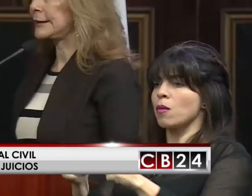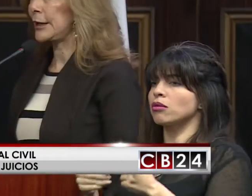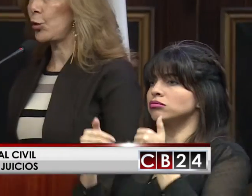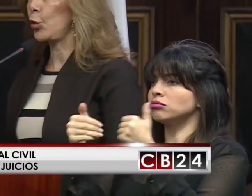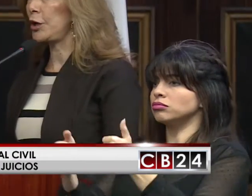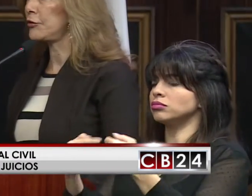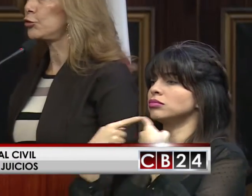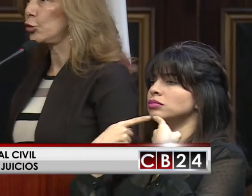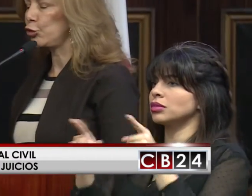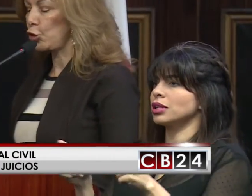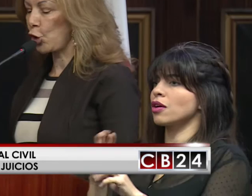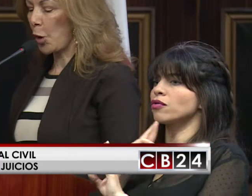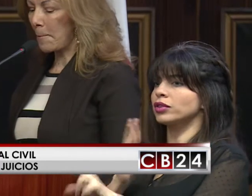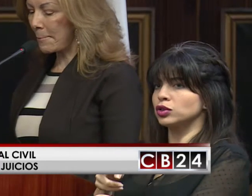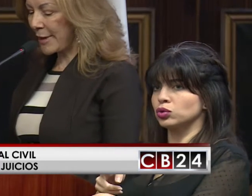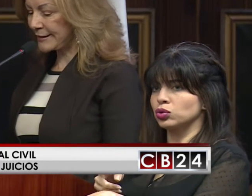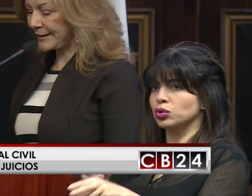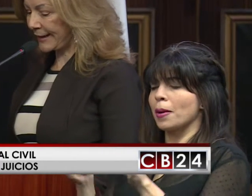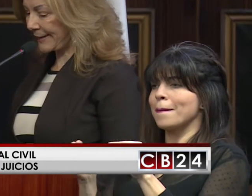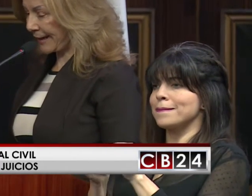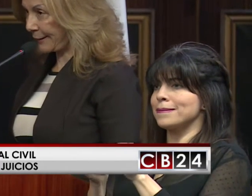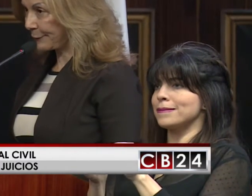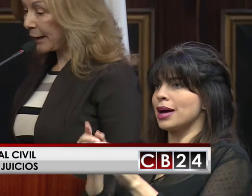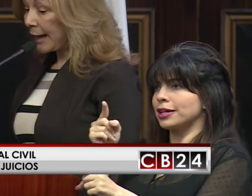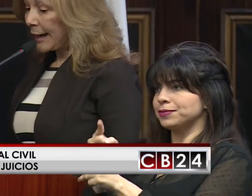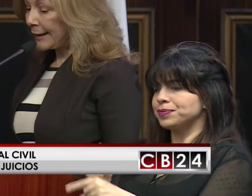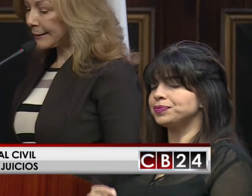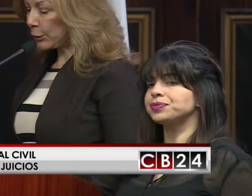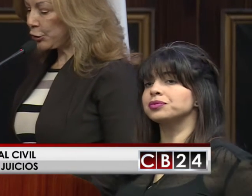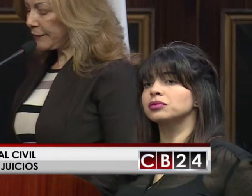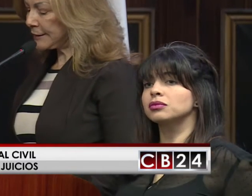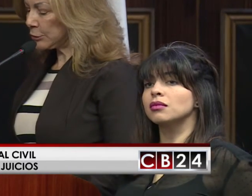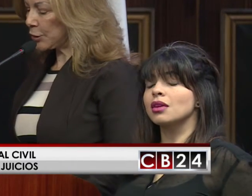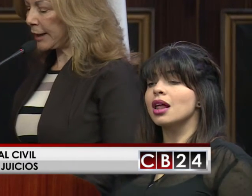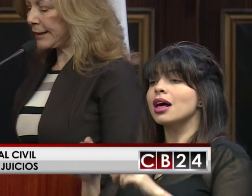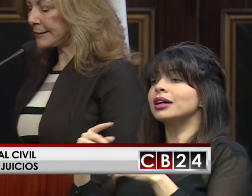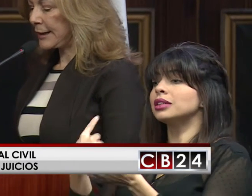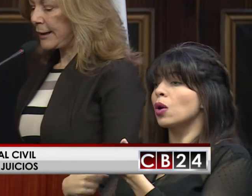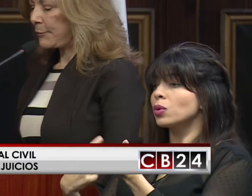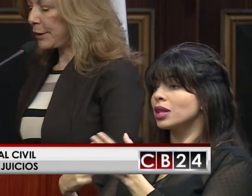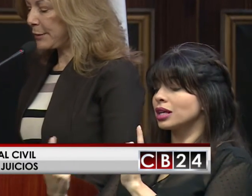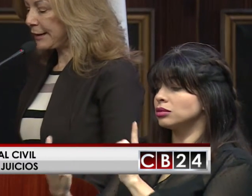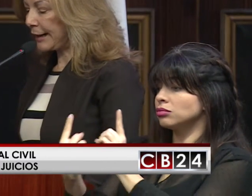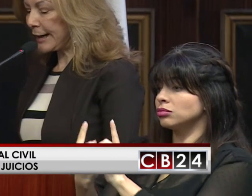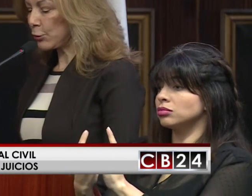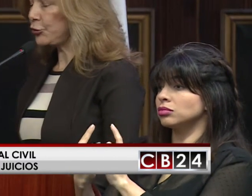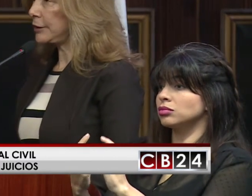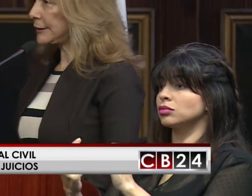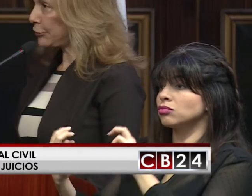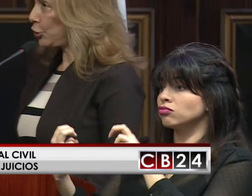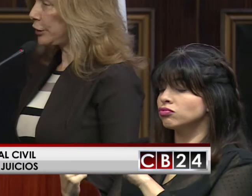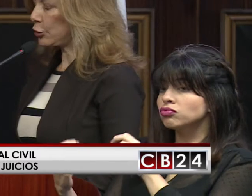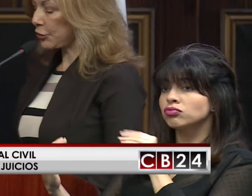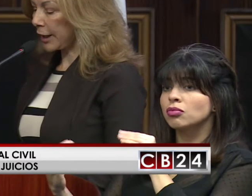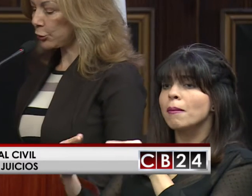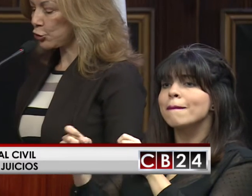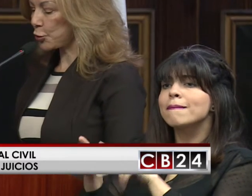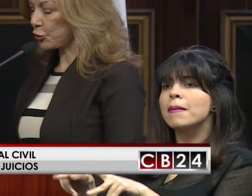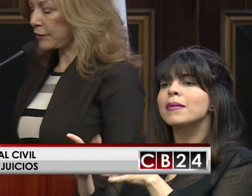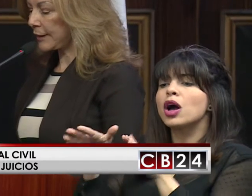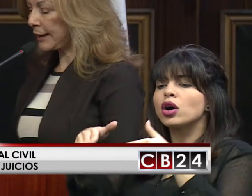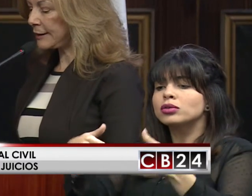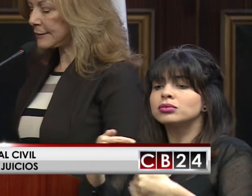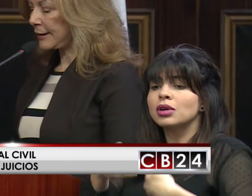a dictar una resolución más certera. Las audiencias orales permitirán la concentración de los